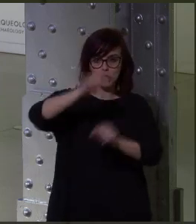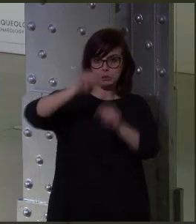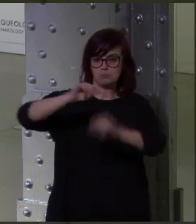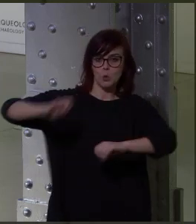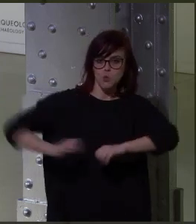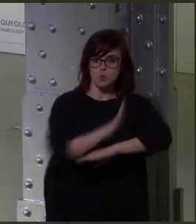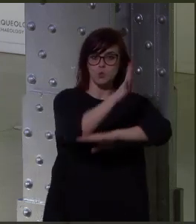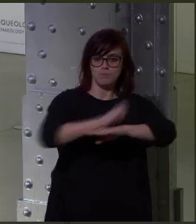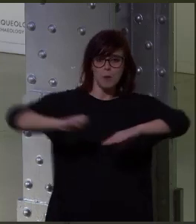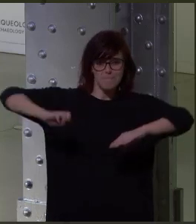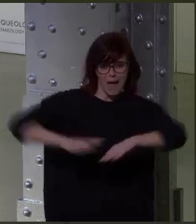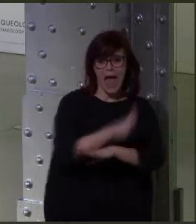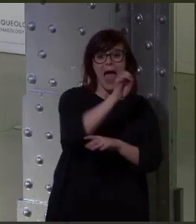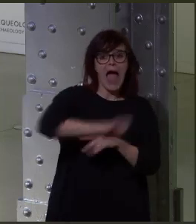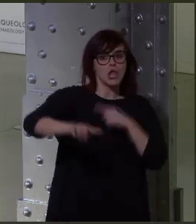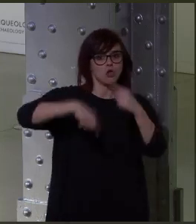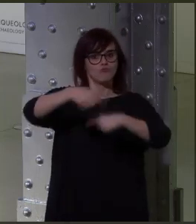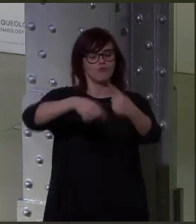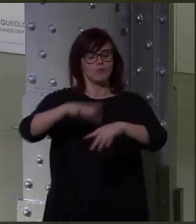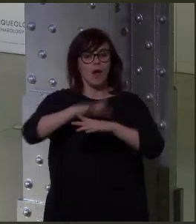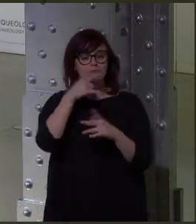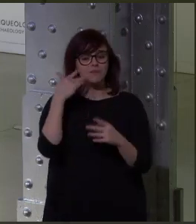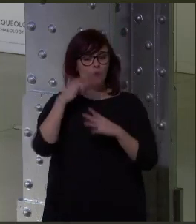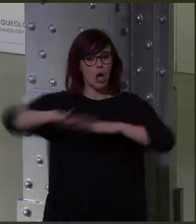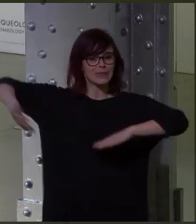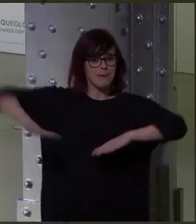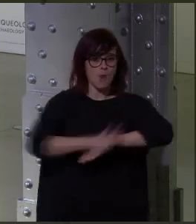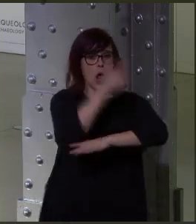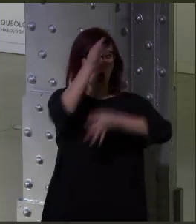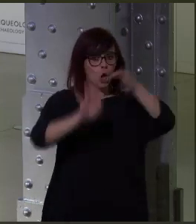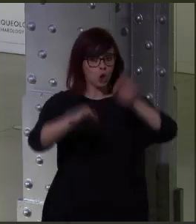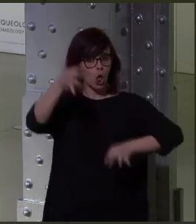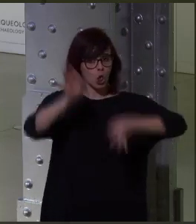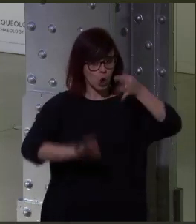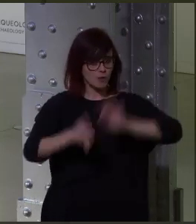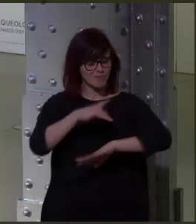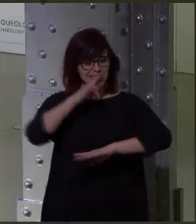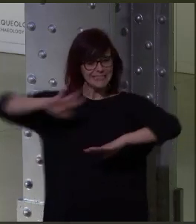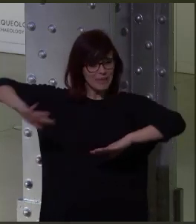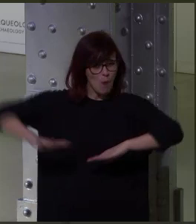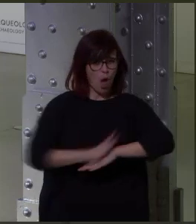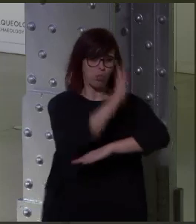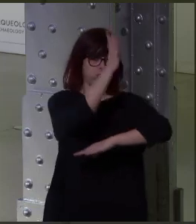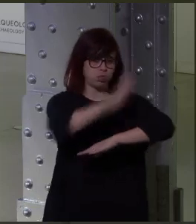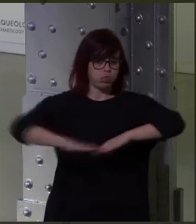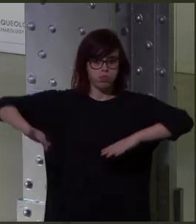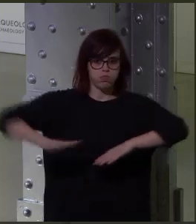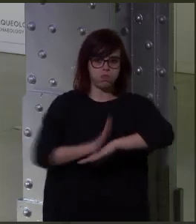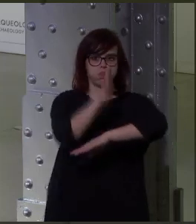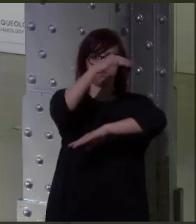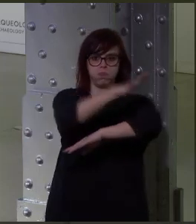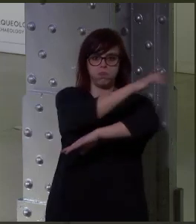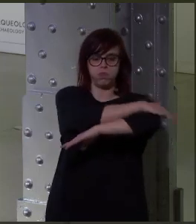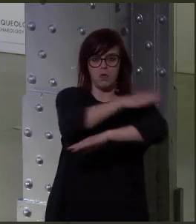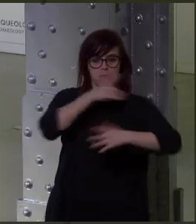que cada año veamos con más frecuencia como los temporales de otoño, por ejemplo, entran hasta no sé